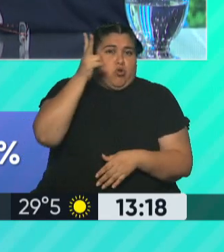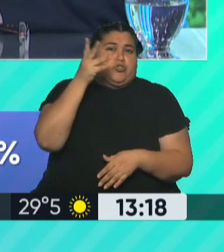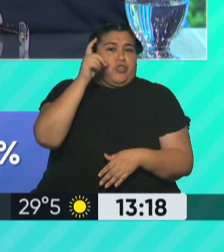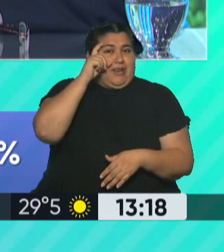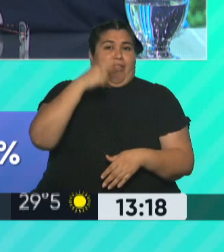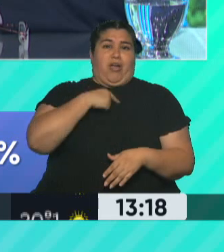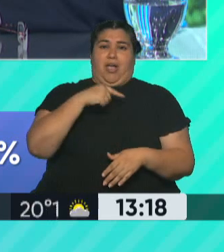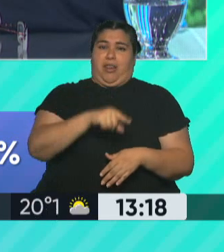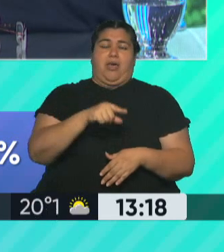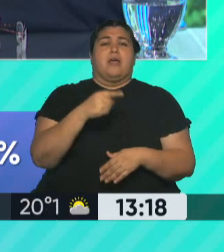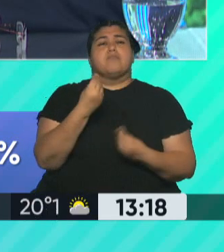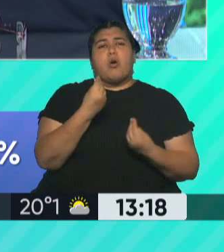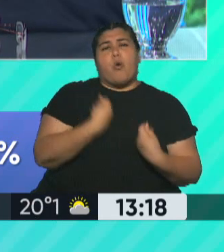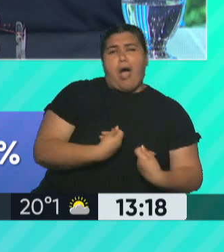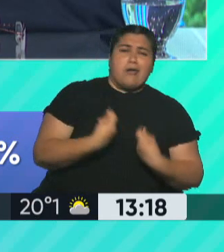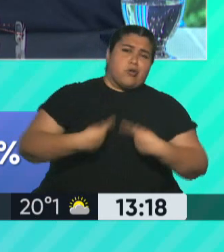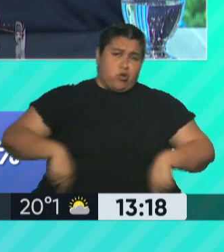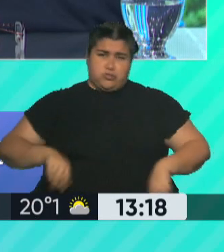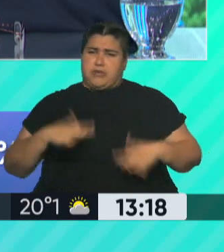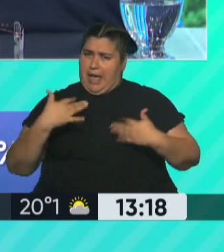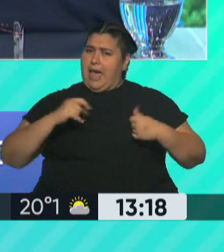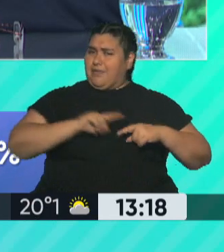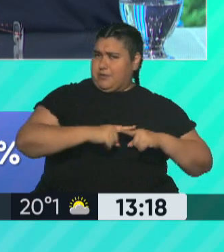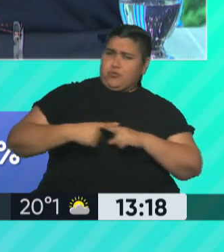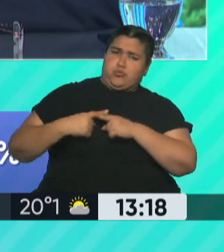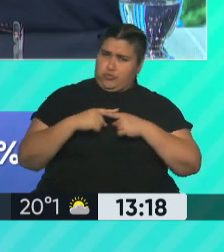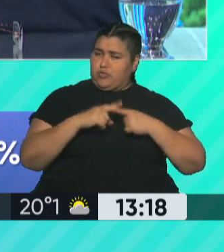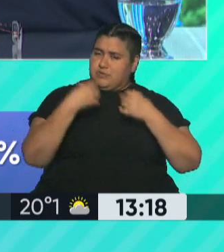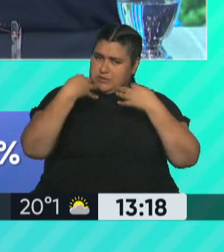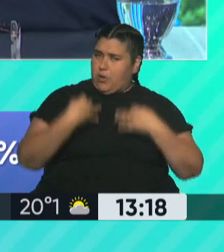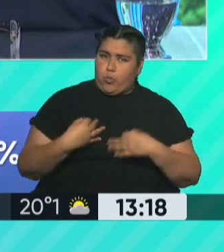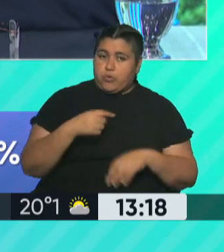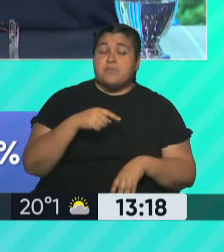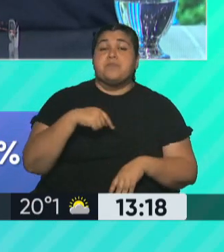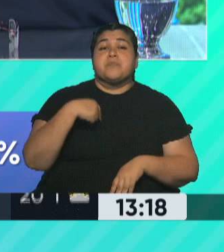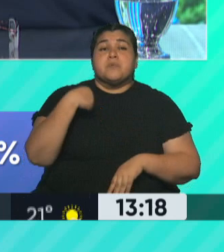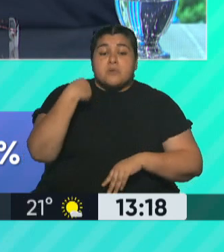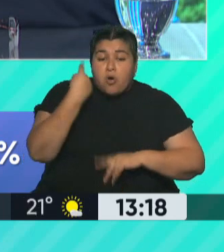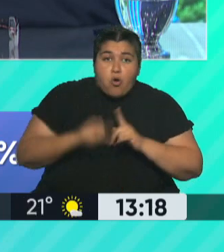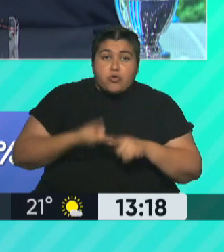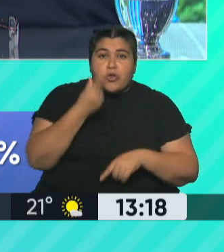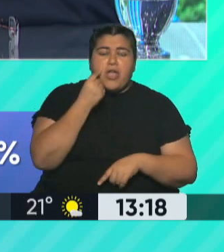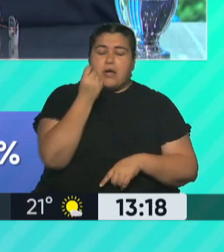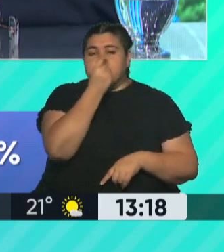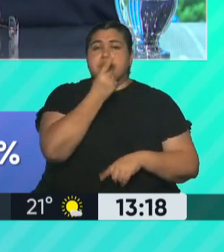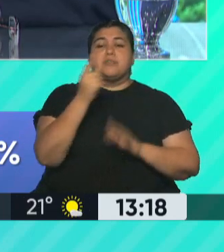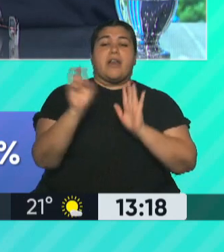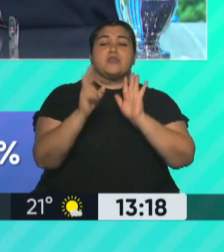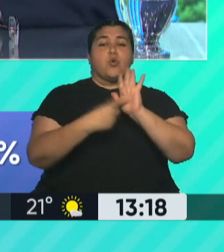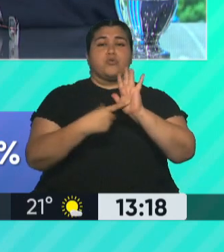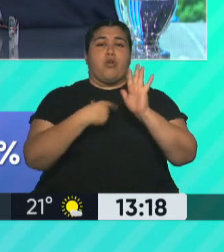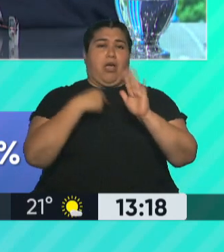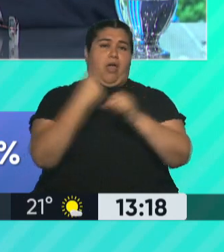los consumidores va a ser bastante peleado eso y en los días siguientes ya se termina la resolución Pablo que la toma el